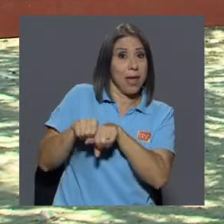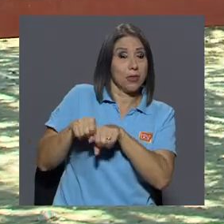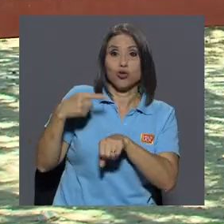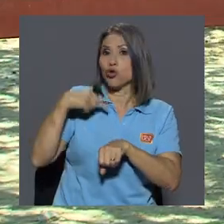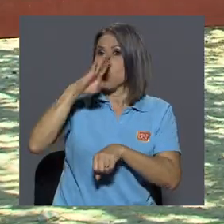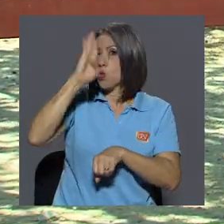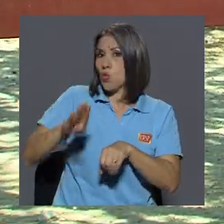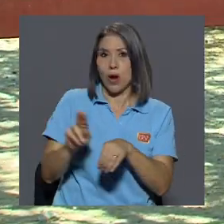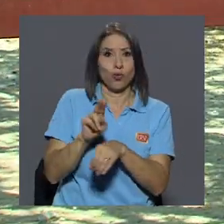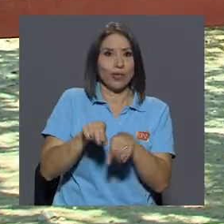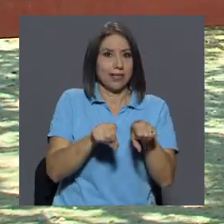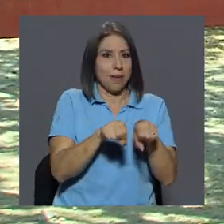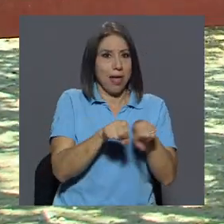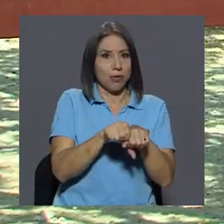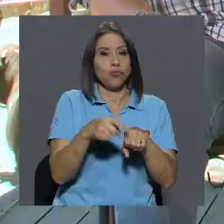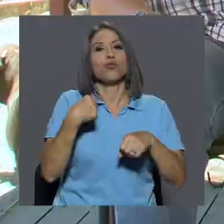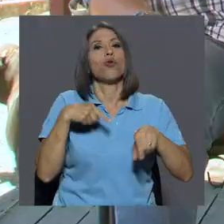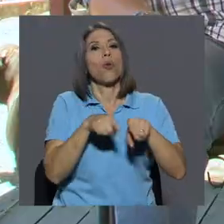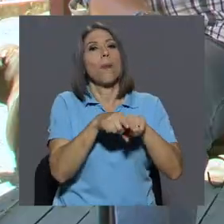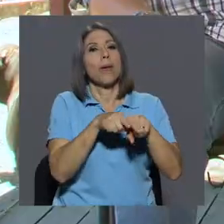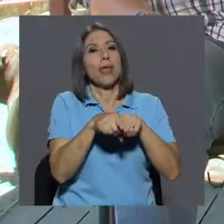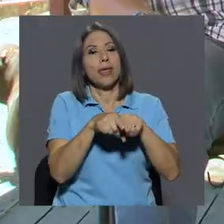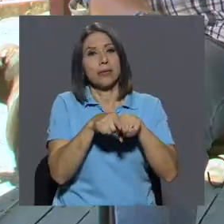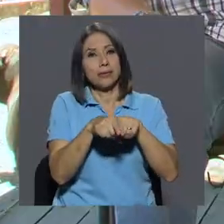con zapatos, yo monté en medias.